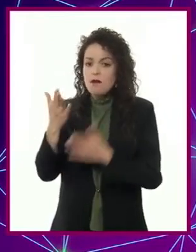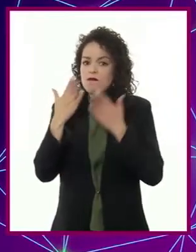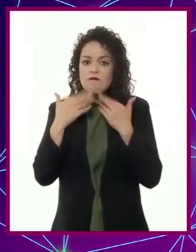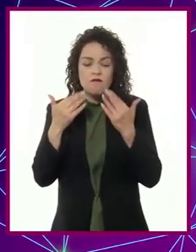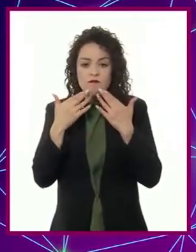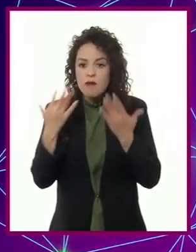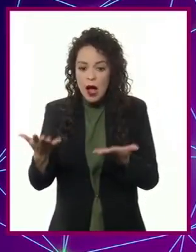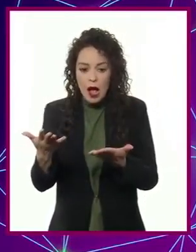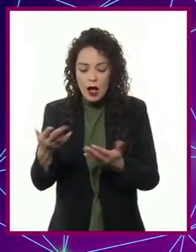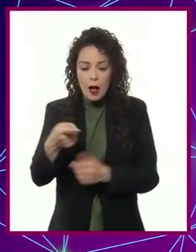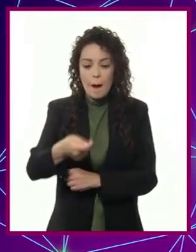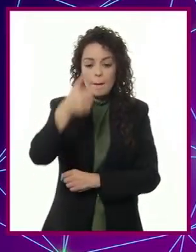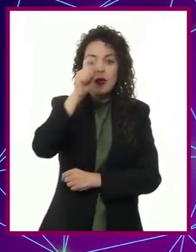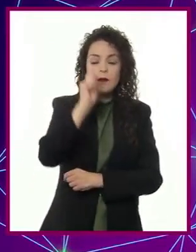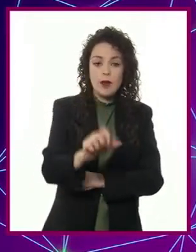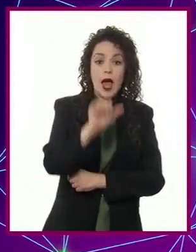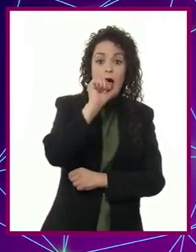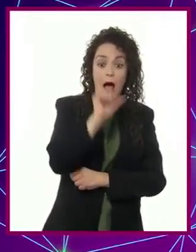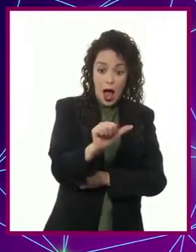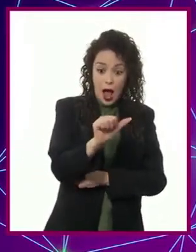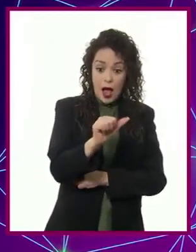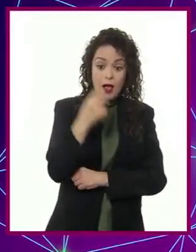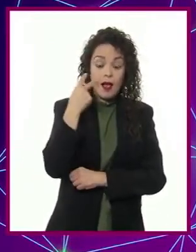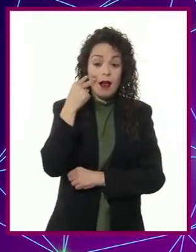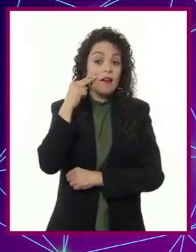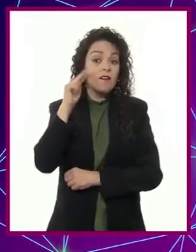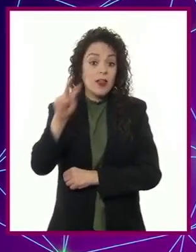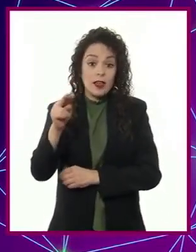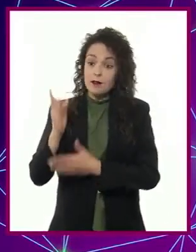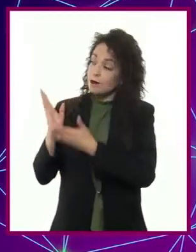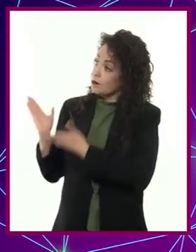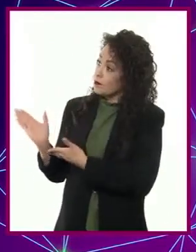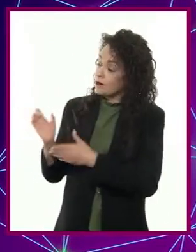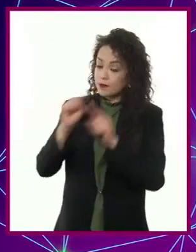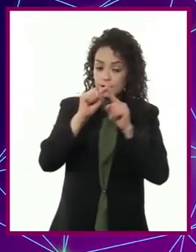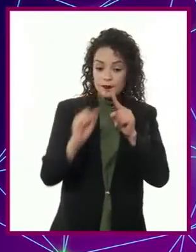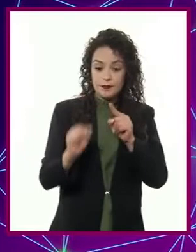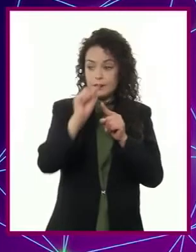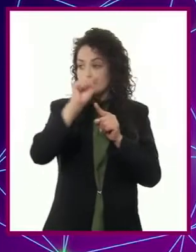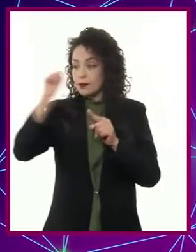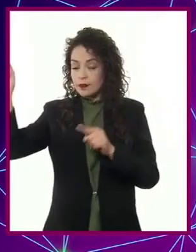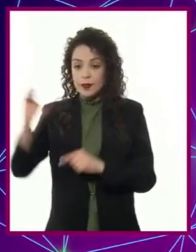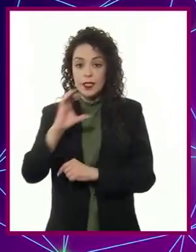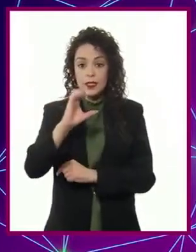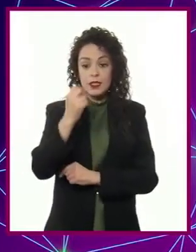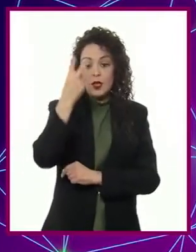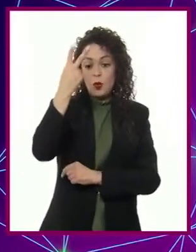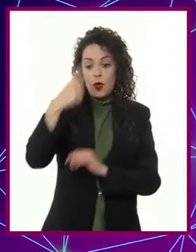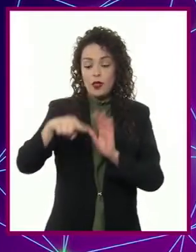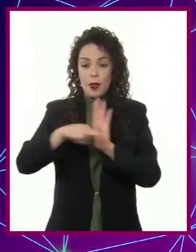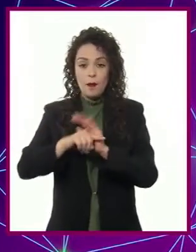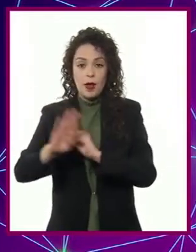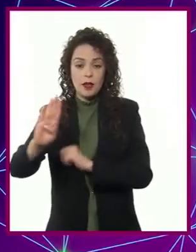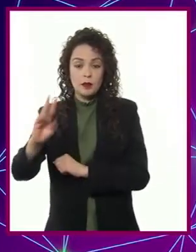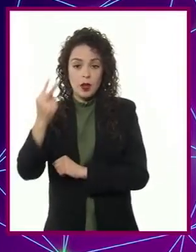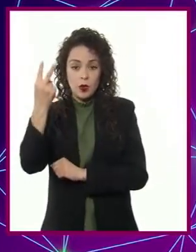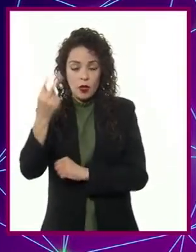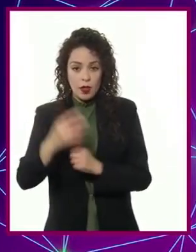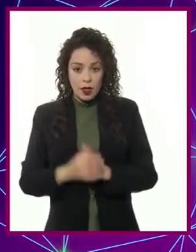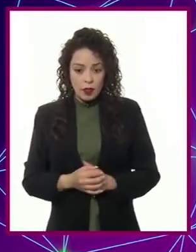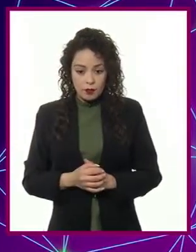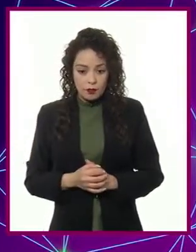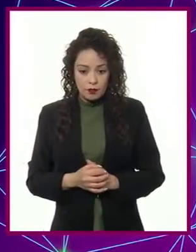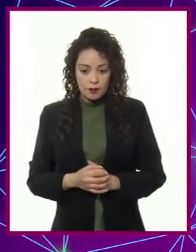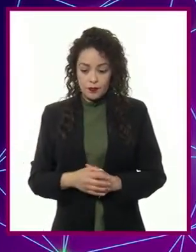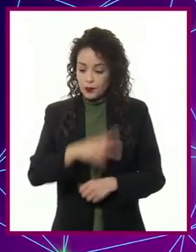es A es igual a raíz cuadrada de C al cuadrado menos B al cuadrado. La segunda